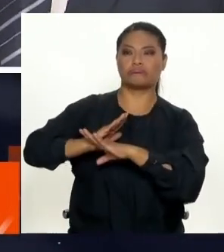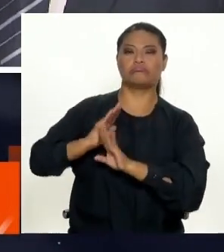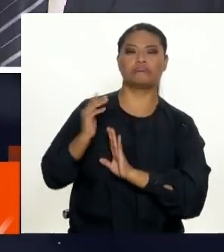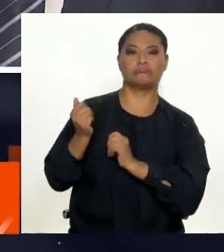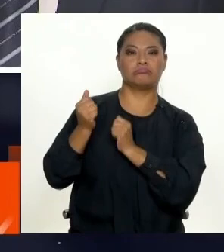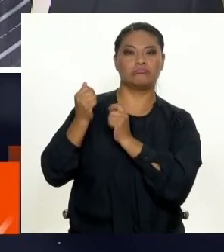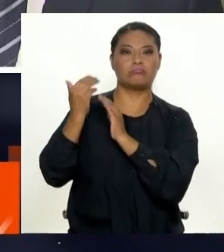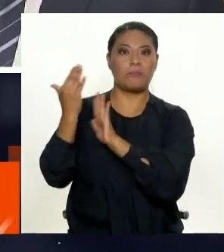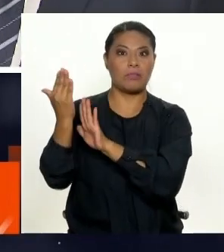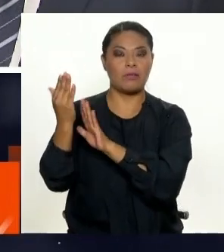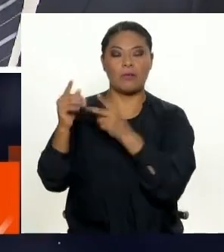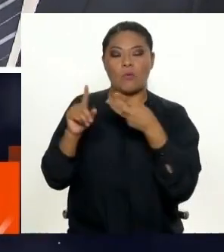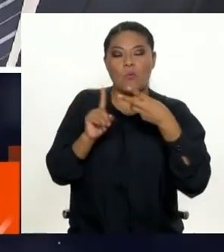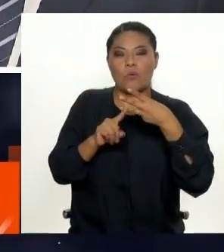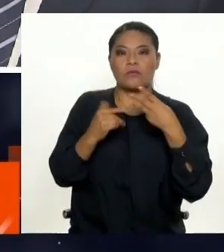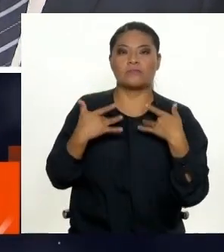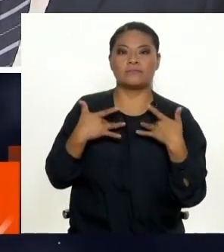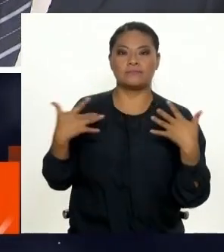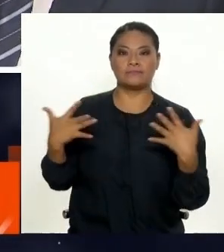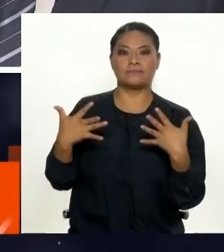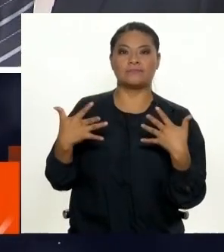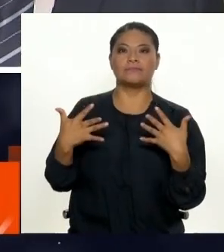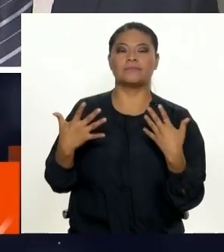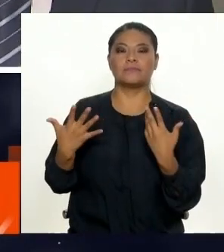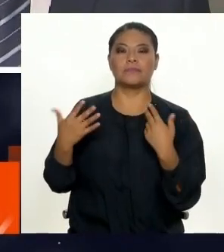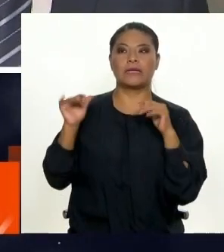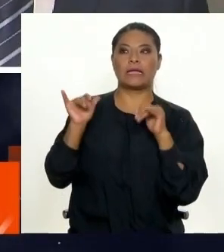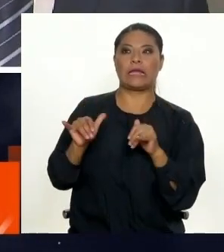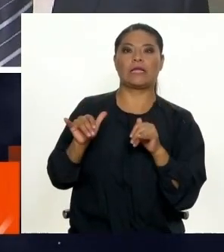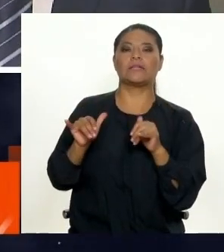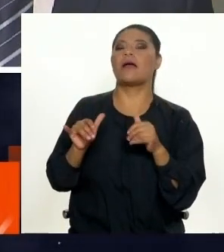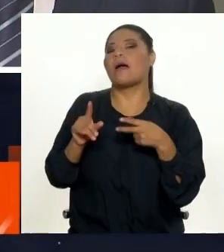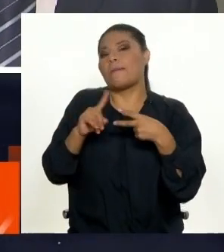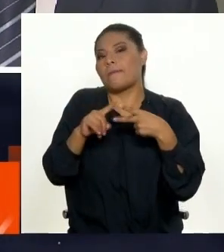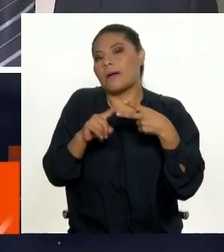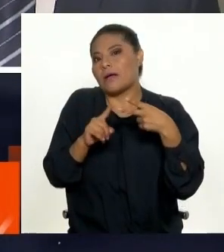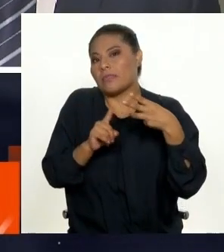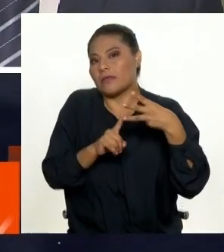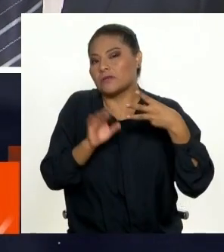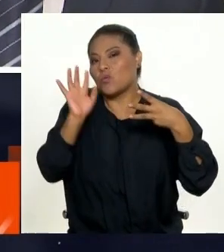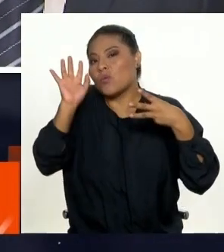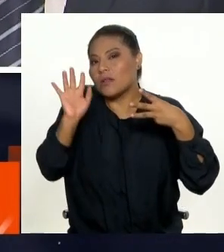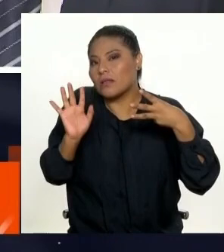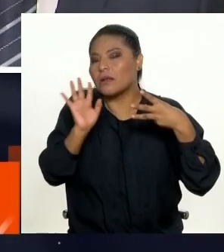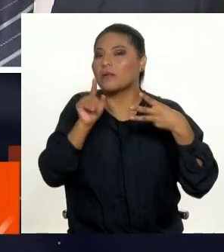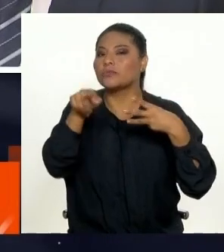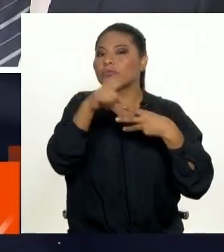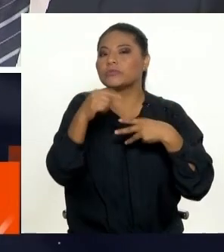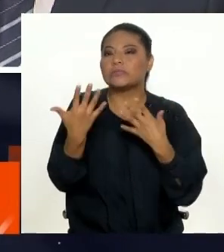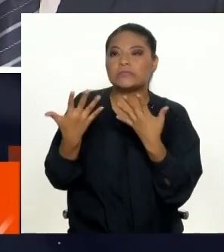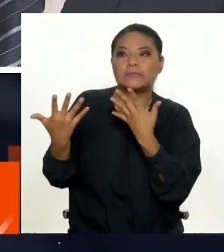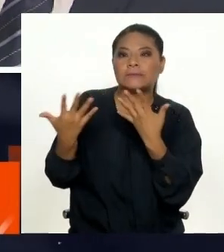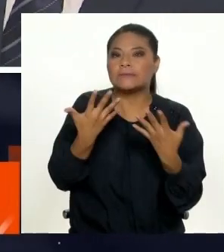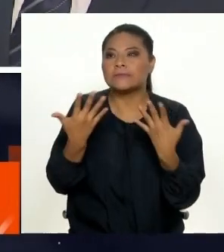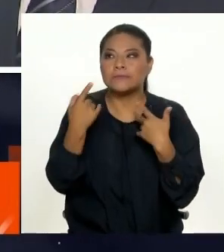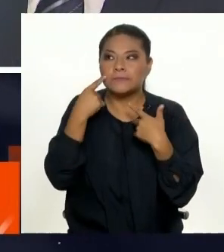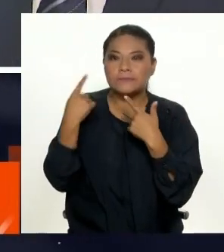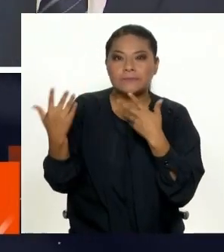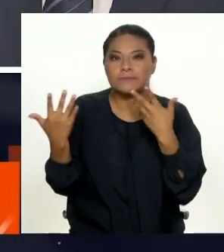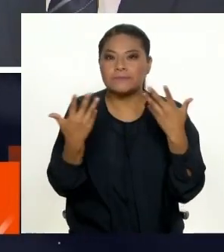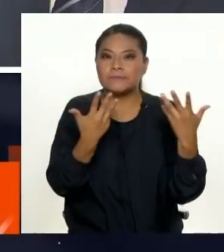tercera puede ser paralizarse. Cuando nosotros estamos dispuestos a defendernos, tratamos de encontrar los medios que nos